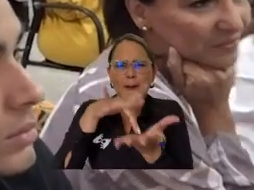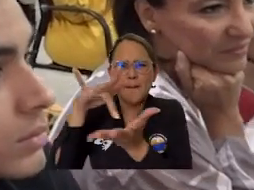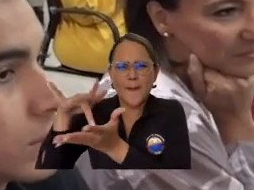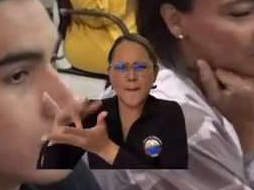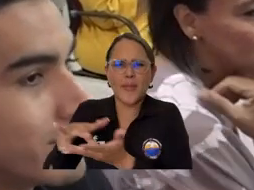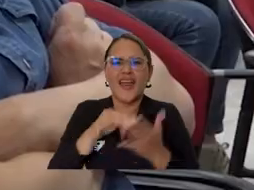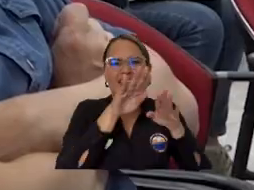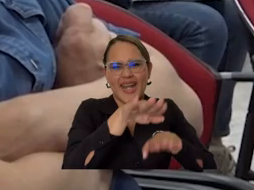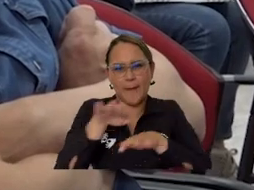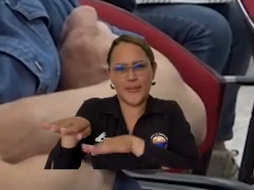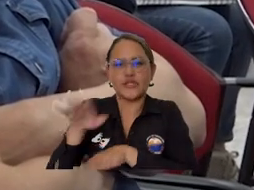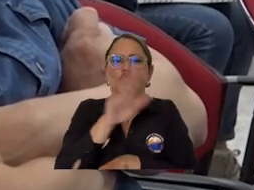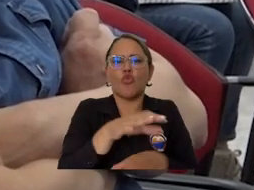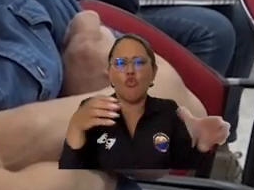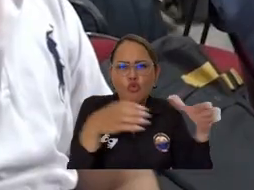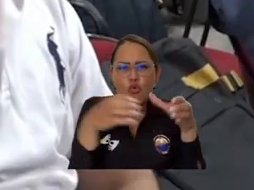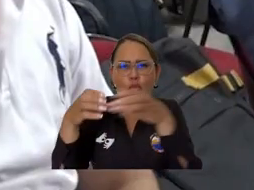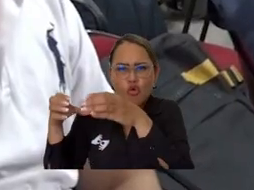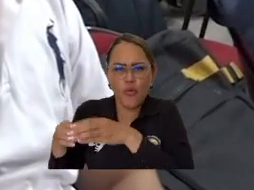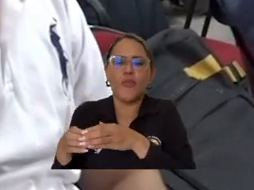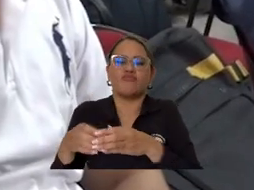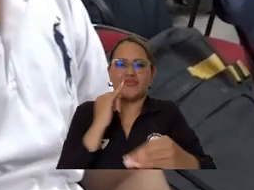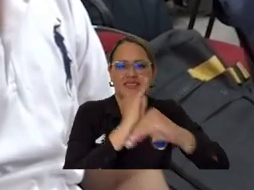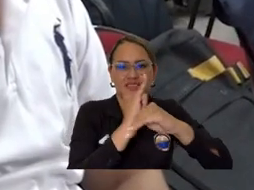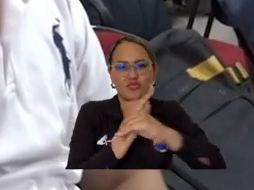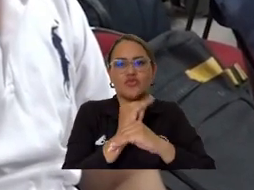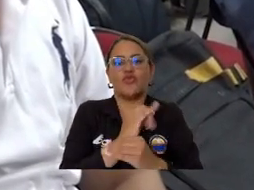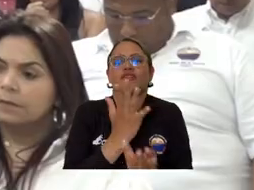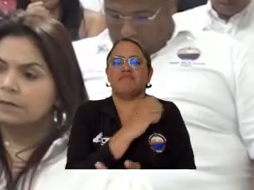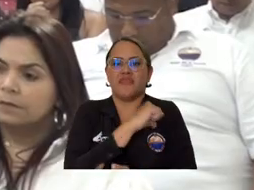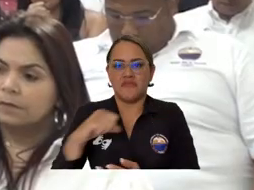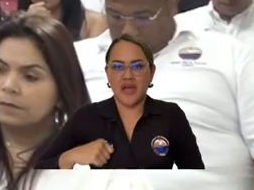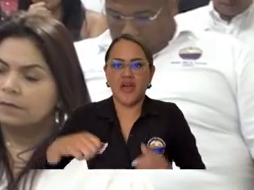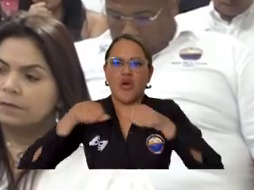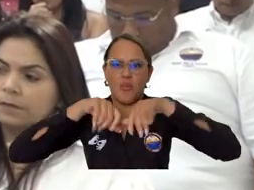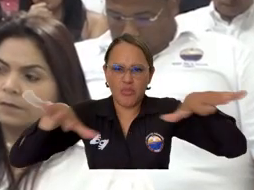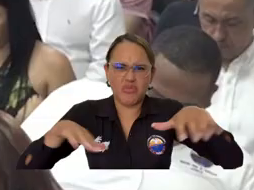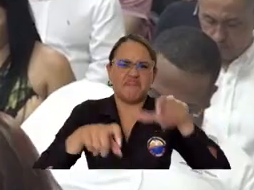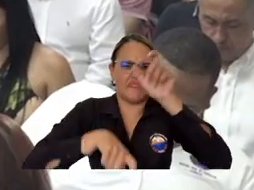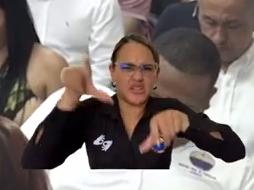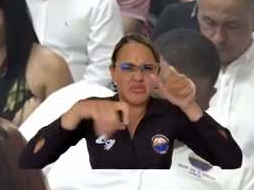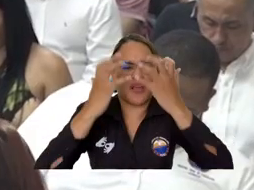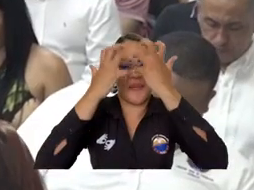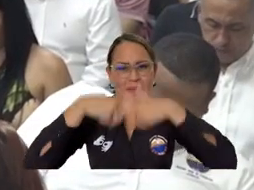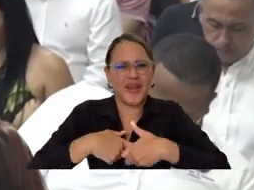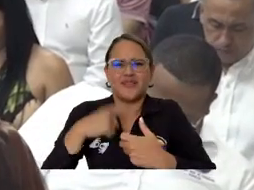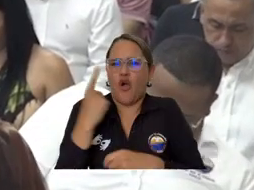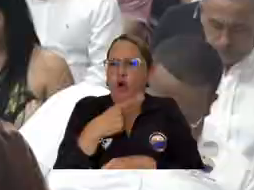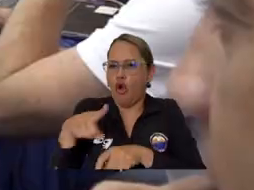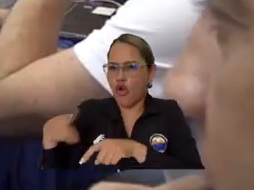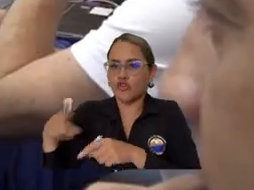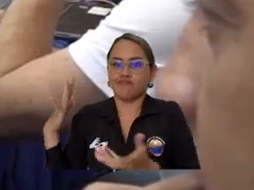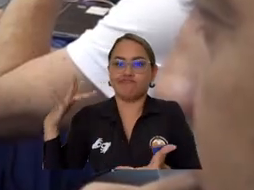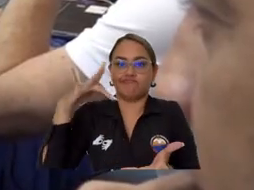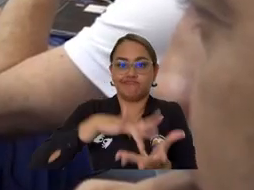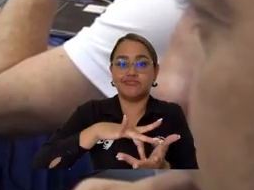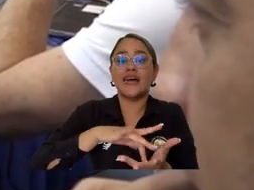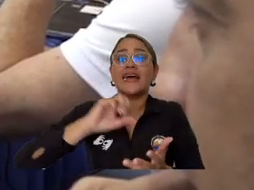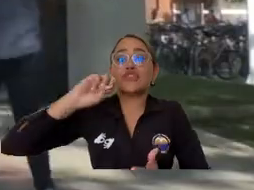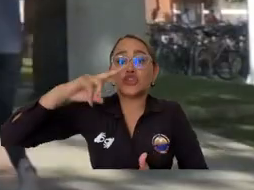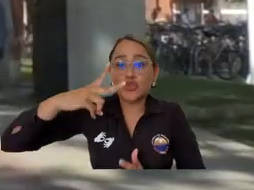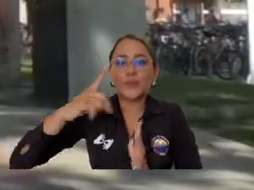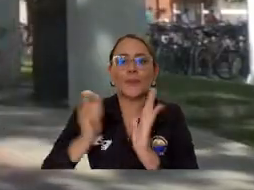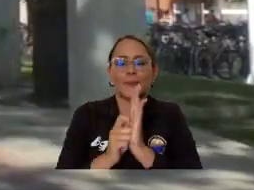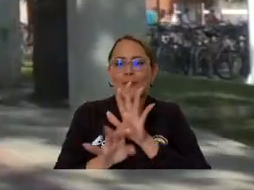con la participación de representantes de los gremios, instituciones públicas y privadas, empresarios, entre otros, tuvo lugar por segunda vez